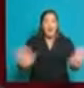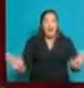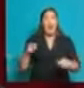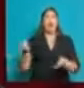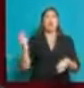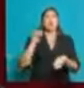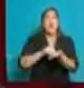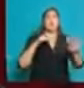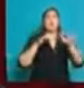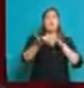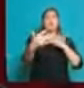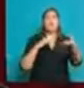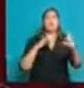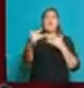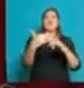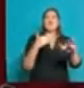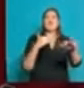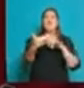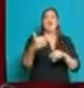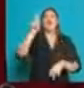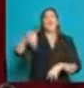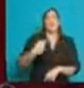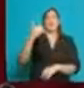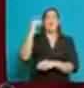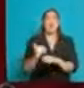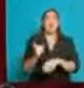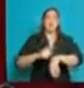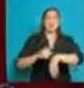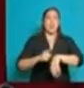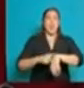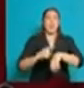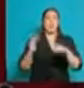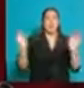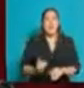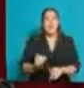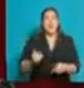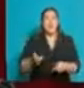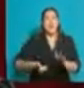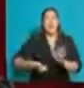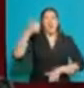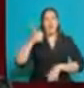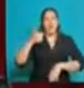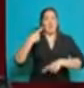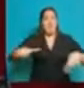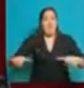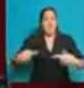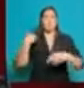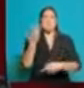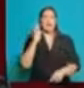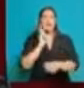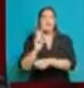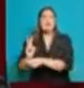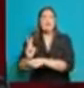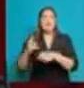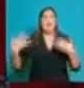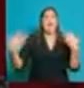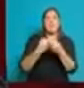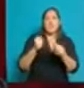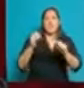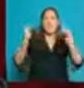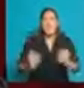transportando, bajando costos y reduciendo tiempos, además de generar seguridad y evitar